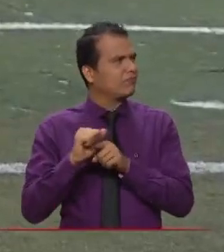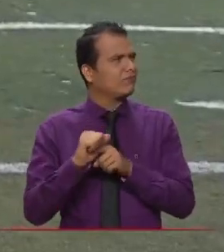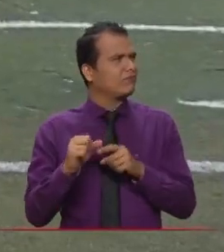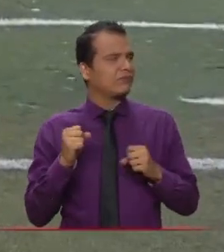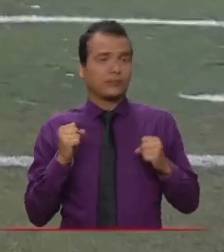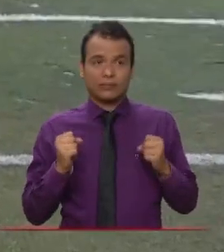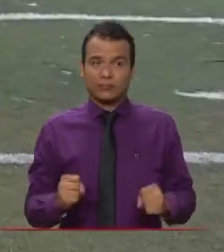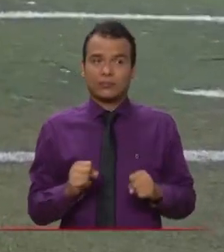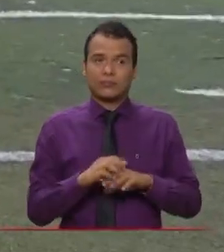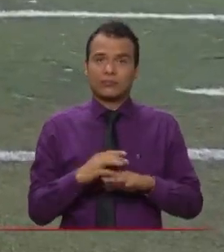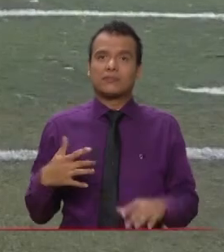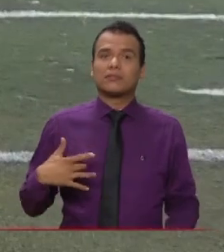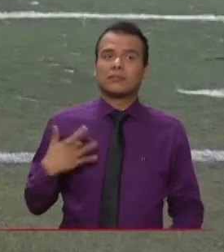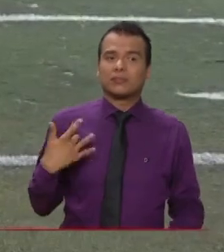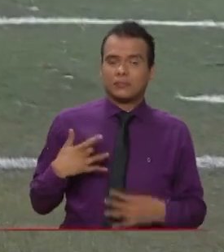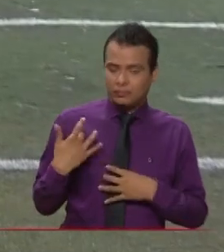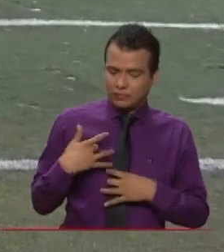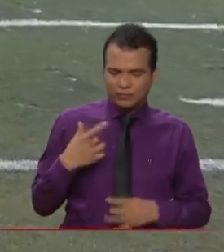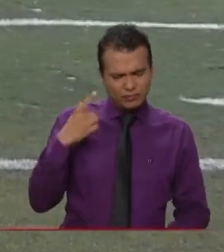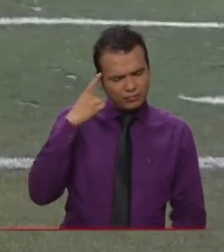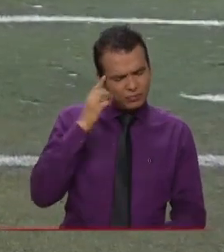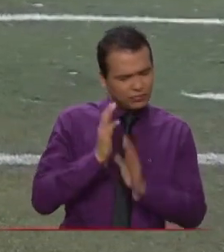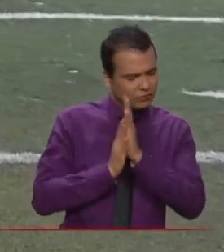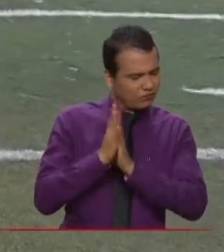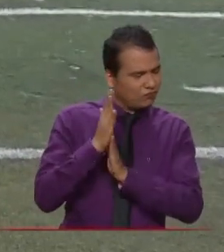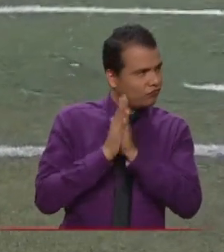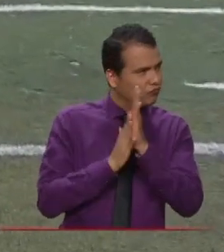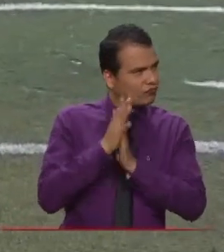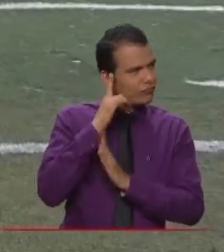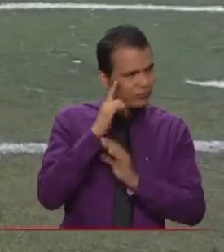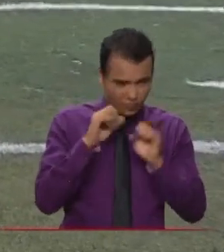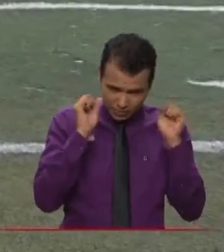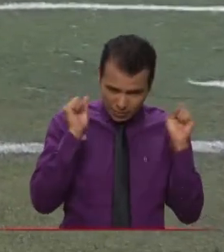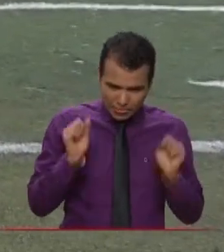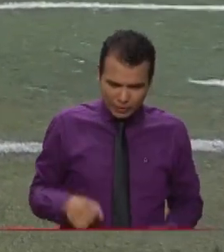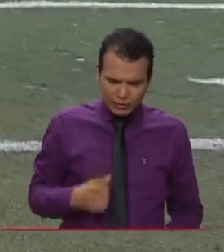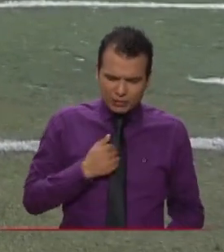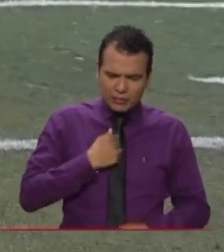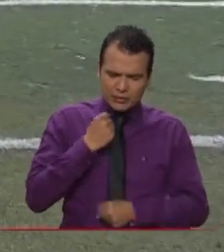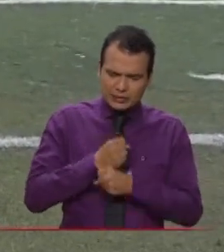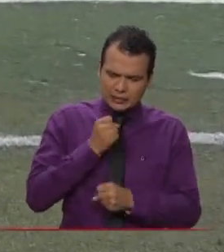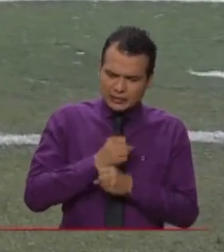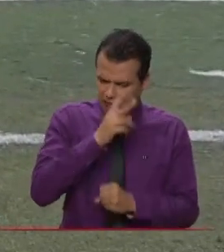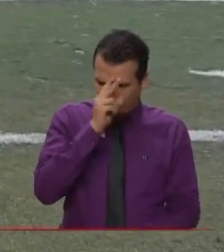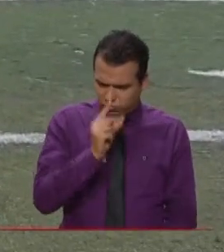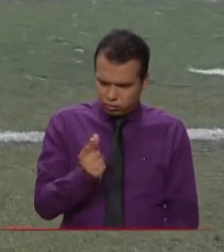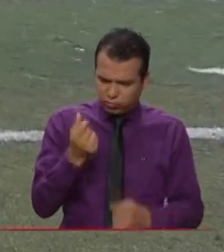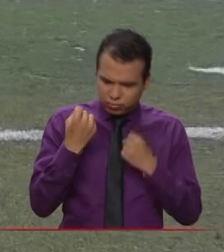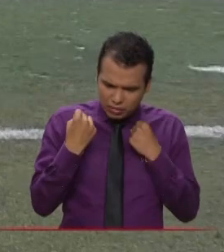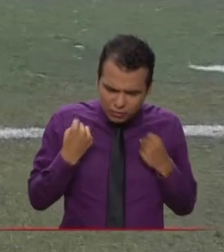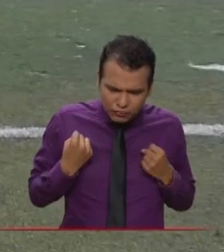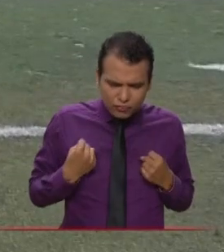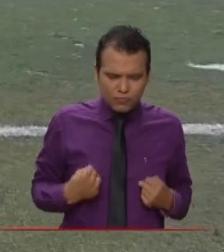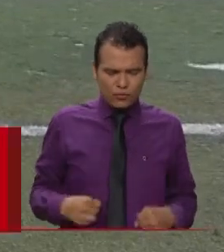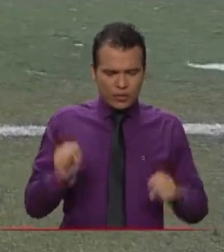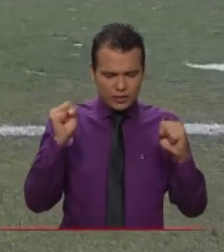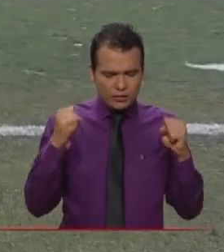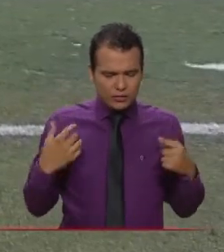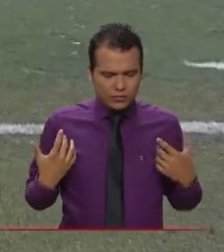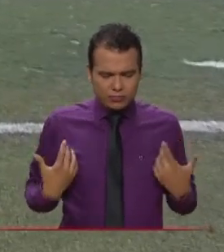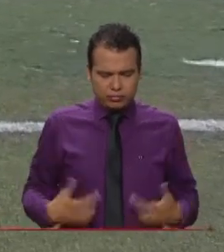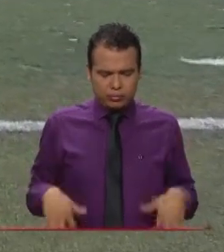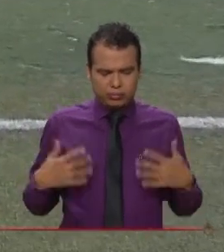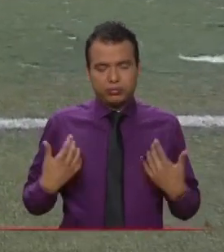Motivación de que siempre los sueños se tienen que cumplir. El trabajo, el esfuerzo, que jugar solamente